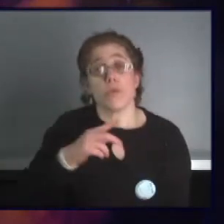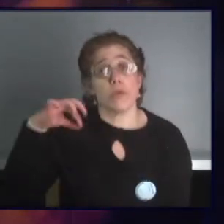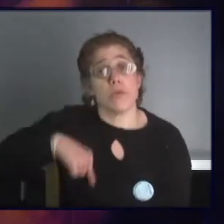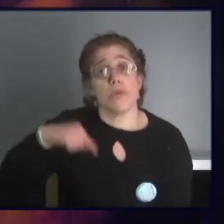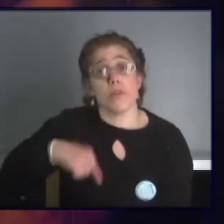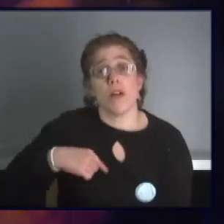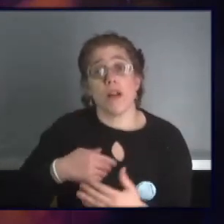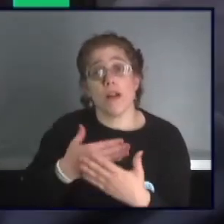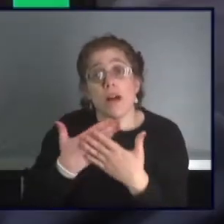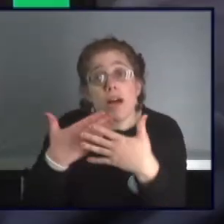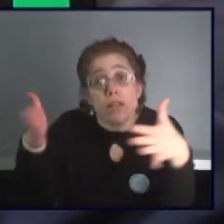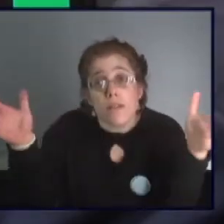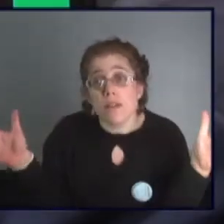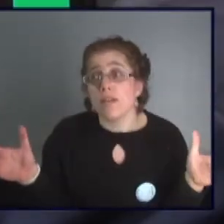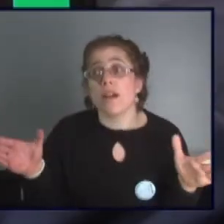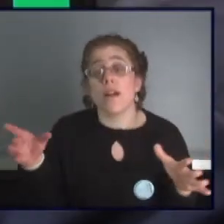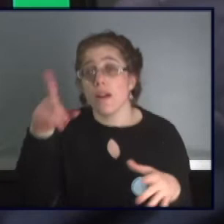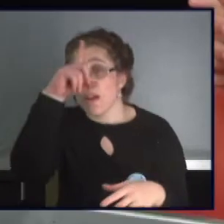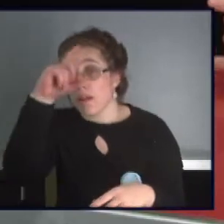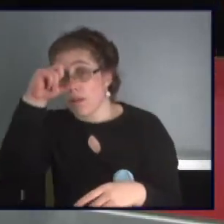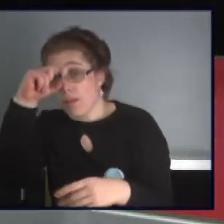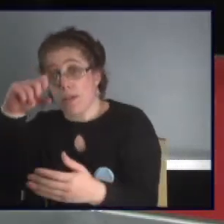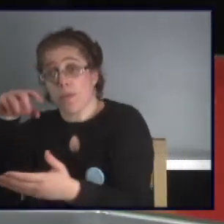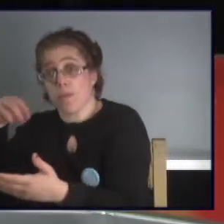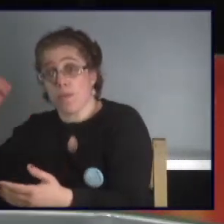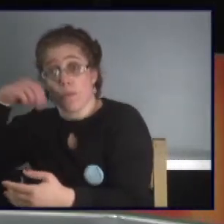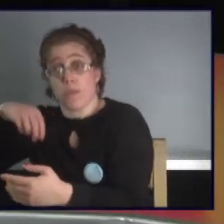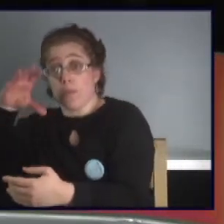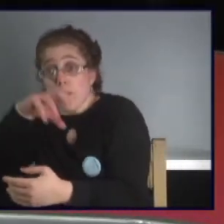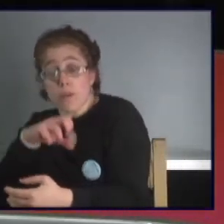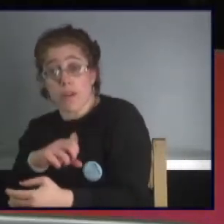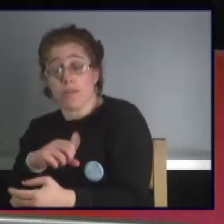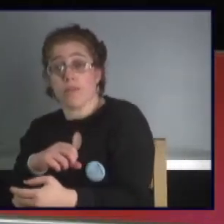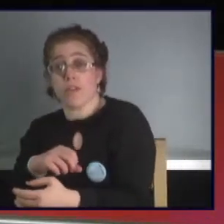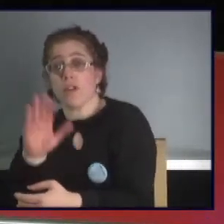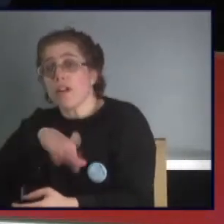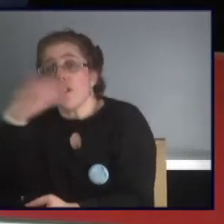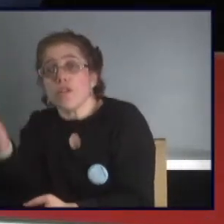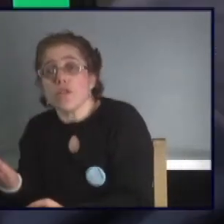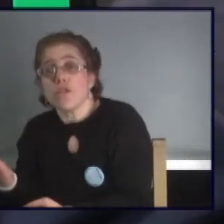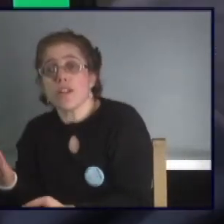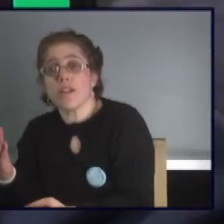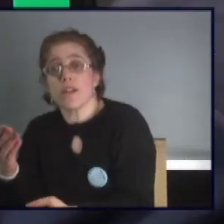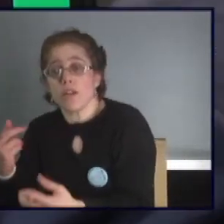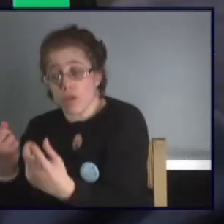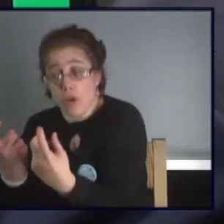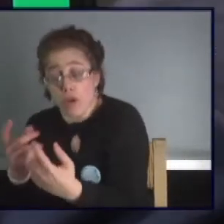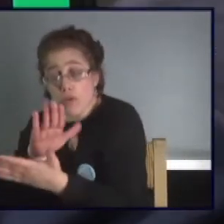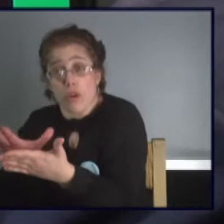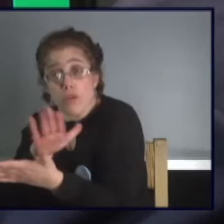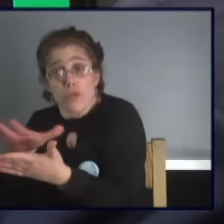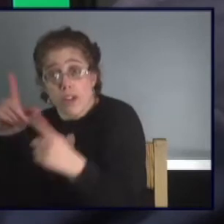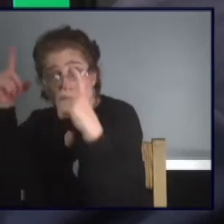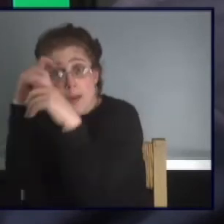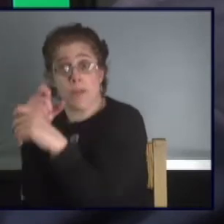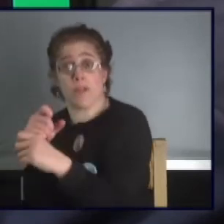acceso a la una clínica privada entonces bueno hay que resolver esa demanda y hay que buscar más recursos en